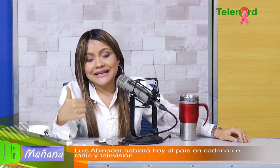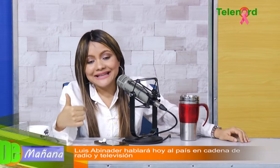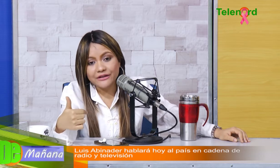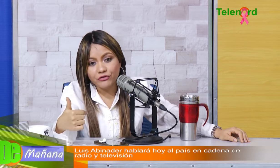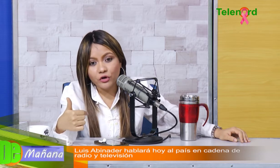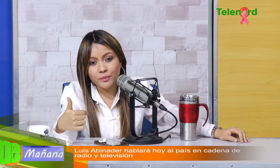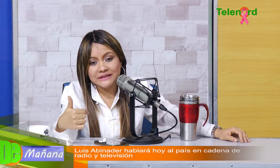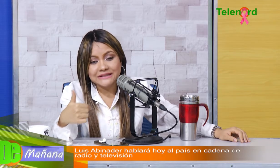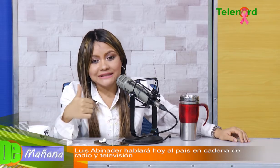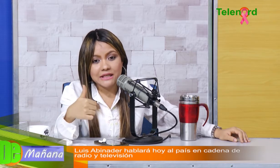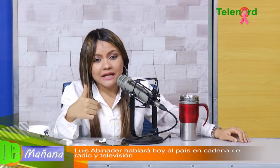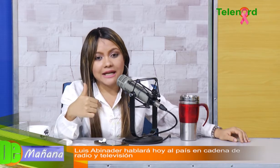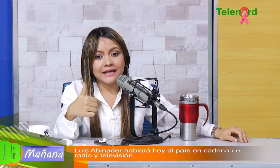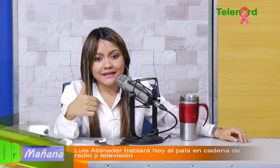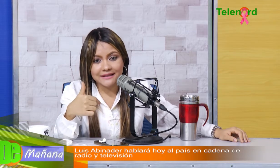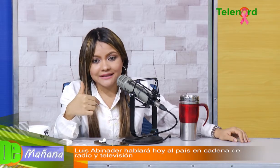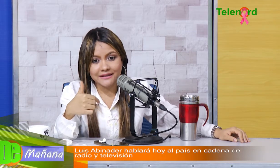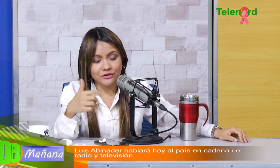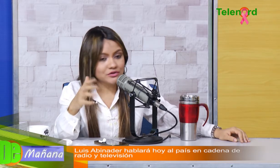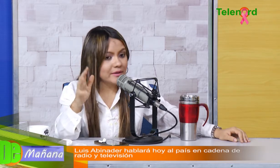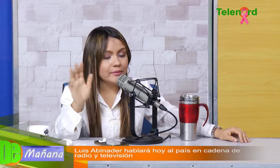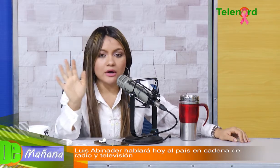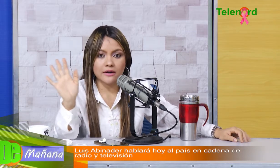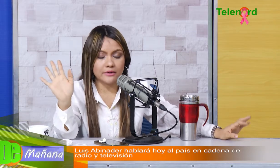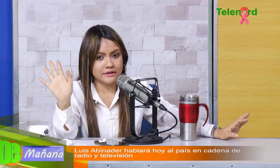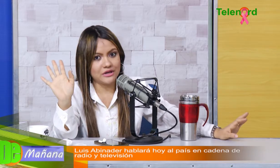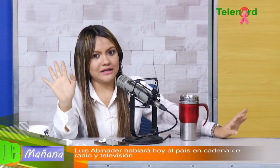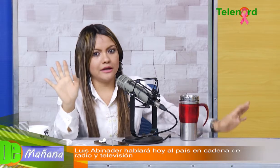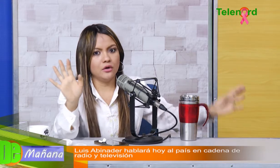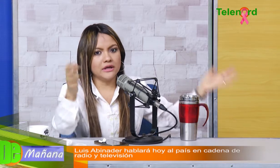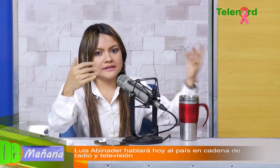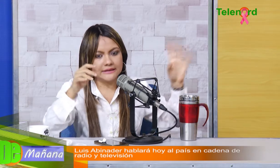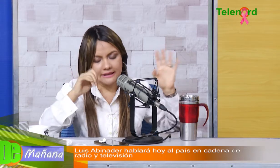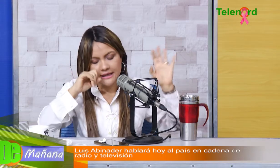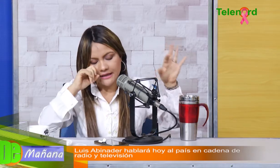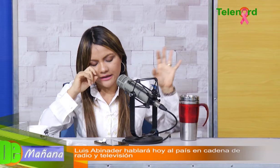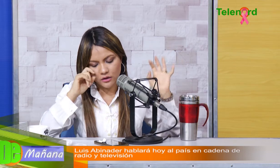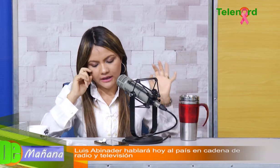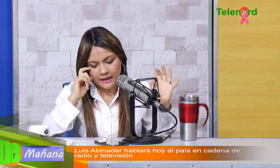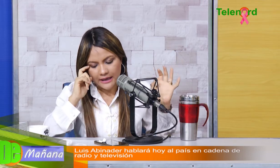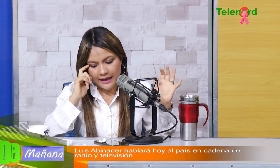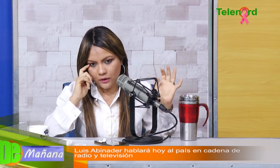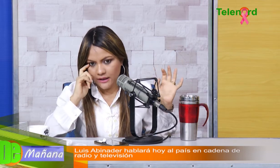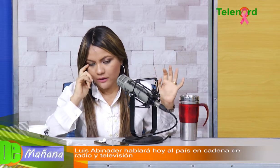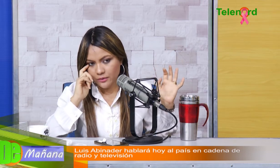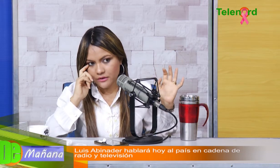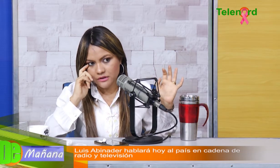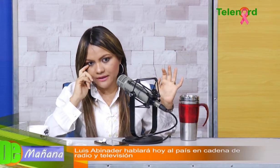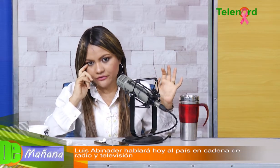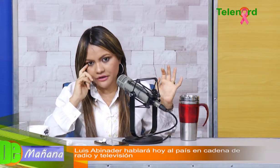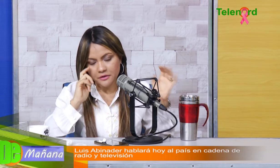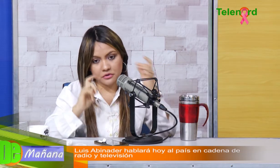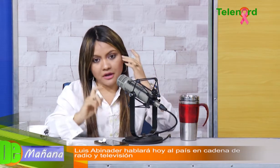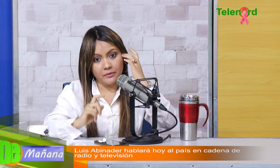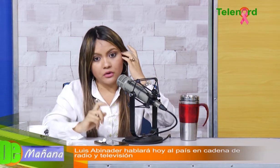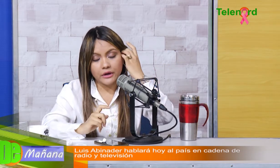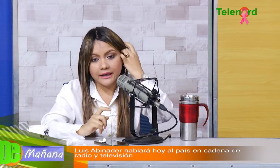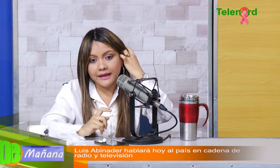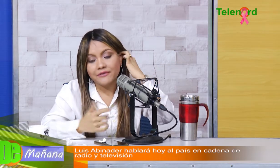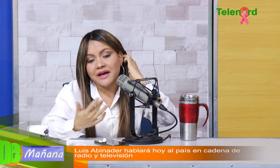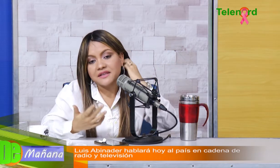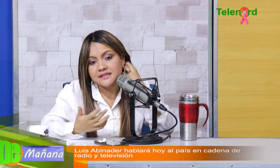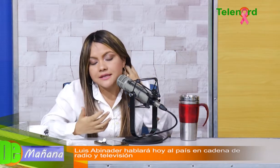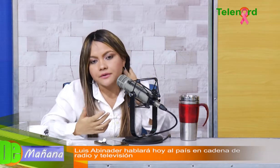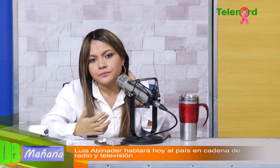hablar de reformas y decirle a la gente no sabemos qué es lo que se estila y es lo que a lo que el gobierno se va a referir no sabemos